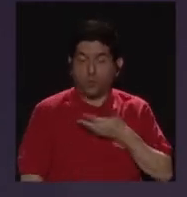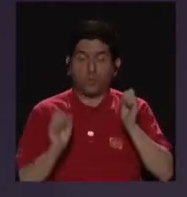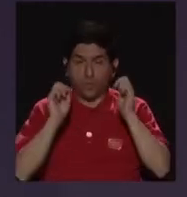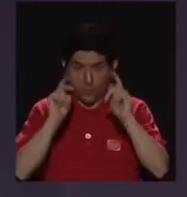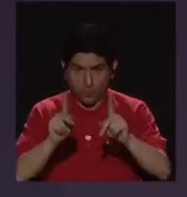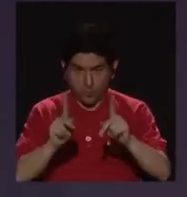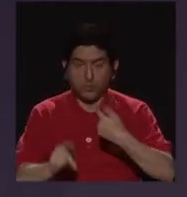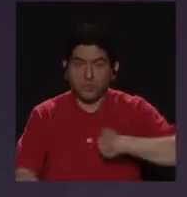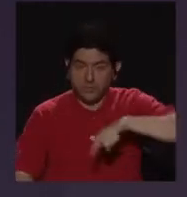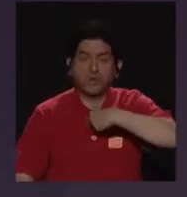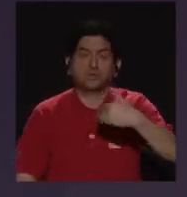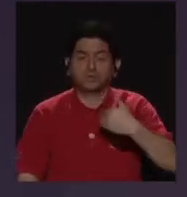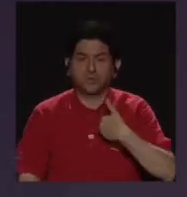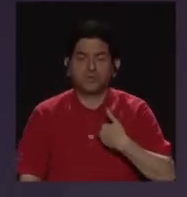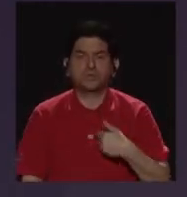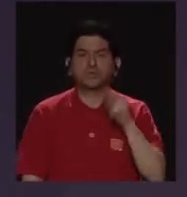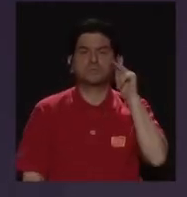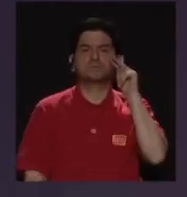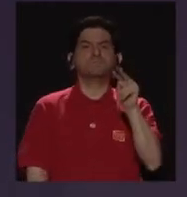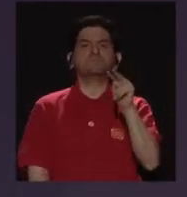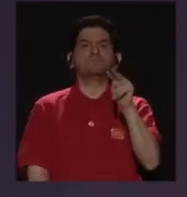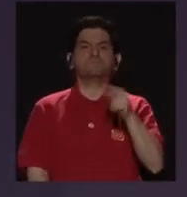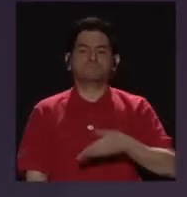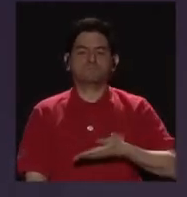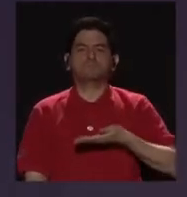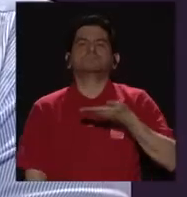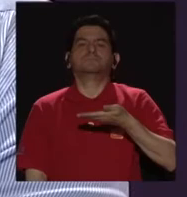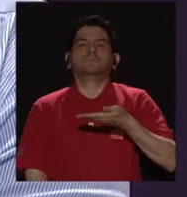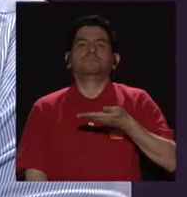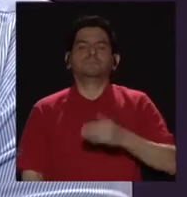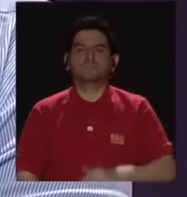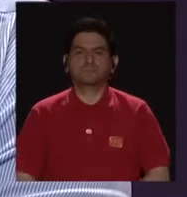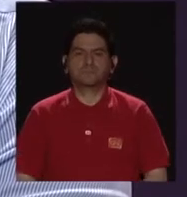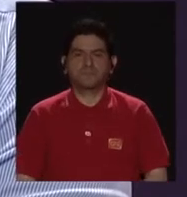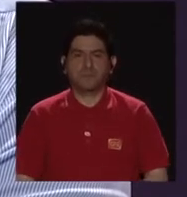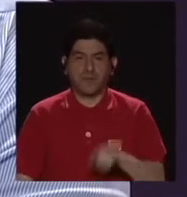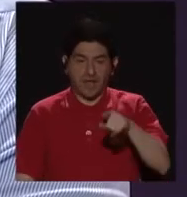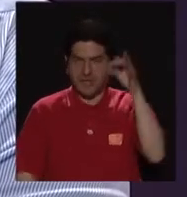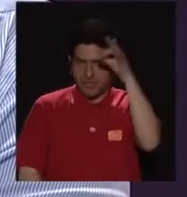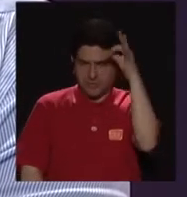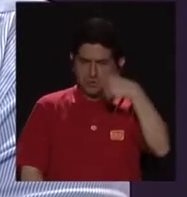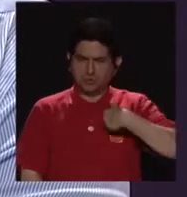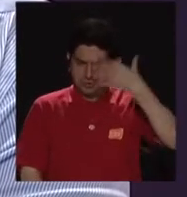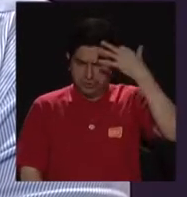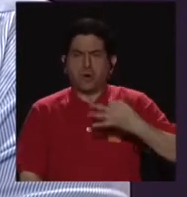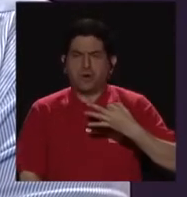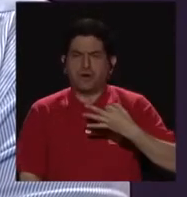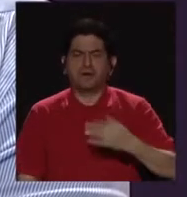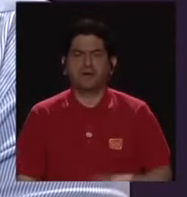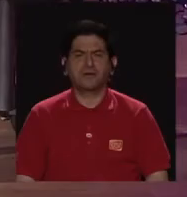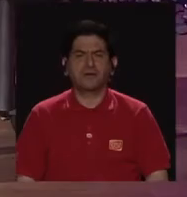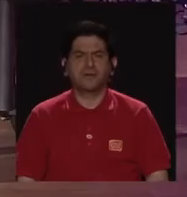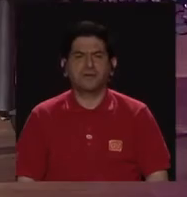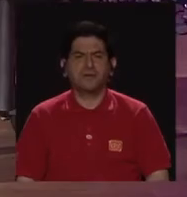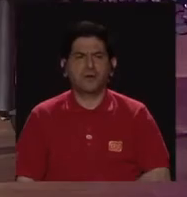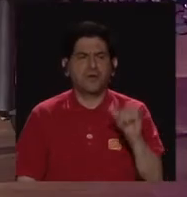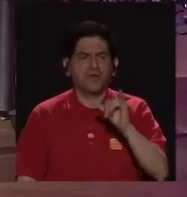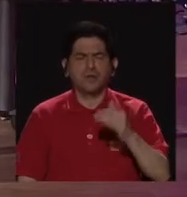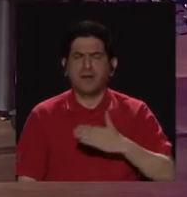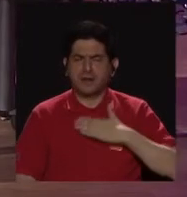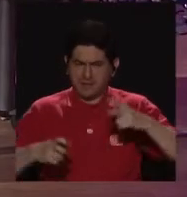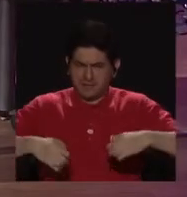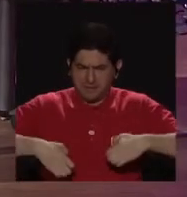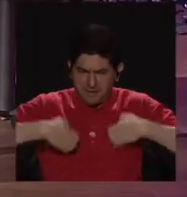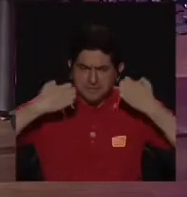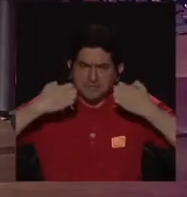de ver hacia lo alto no y eso filosóficamente me parece que ha sido lo que y existencialmente lo que